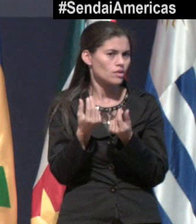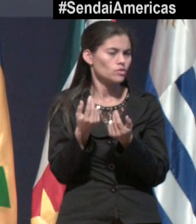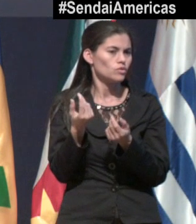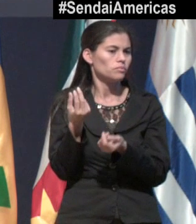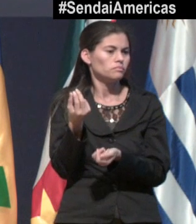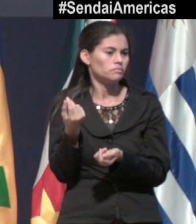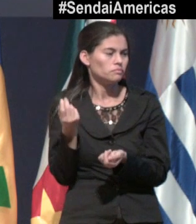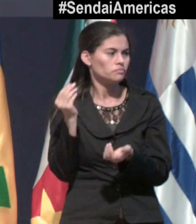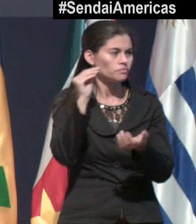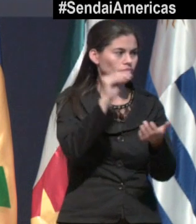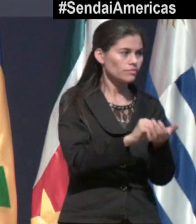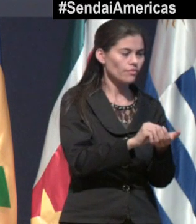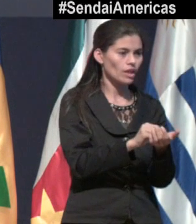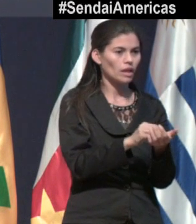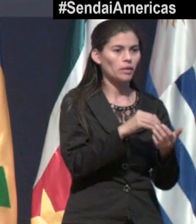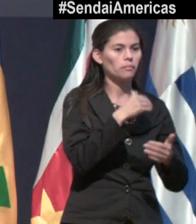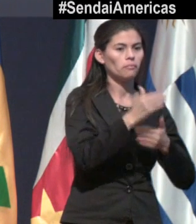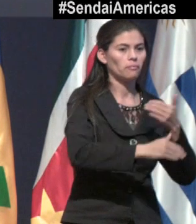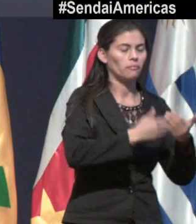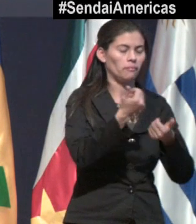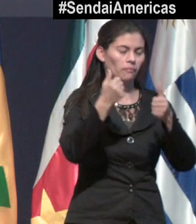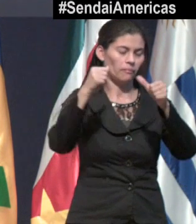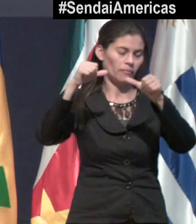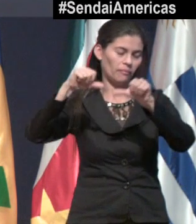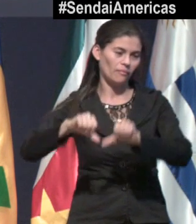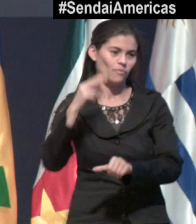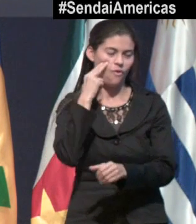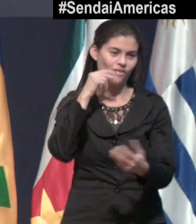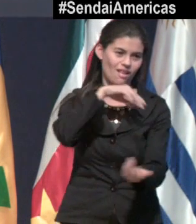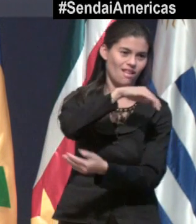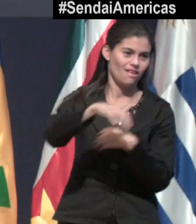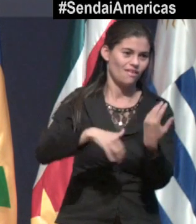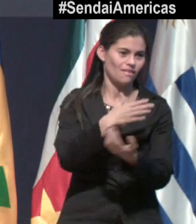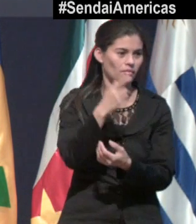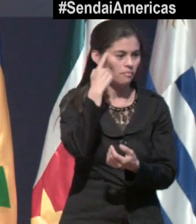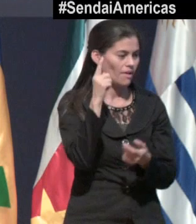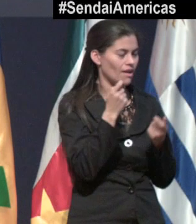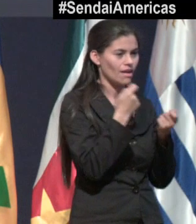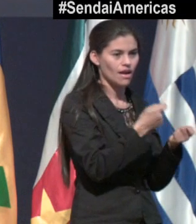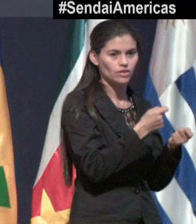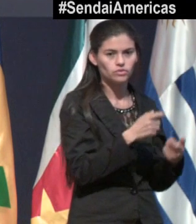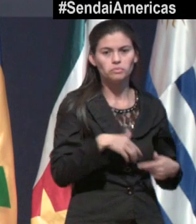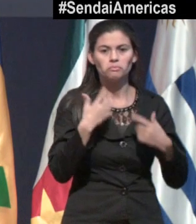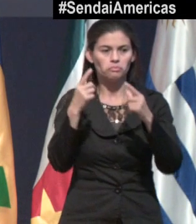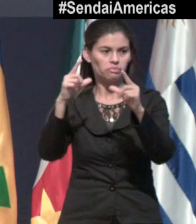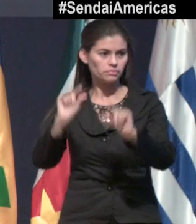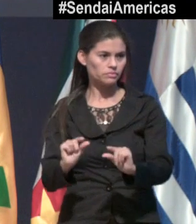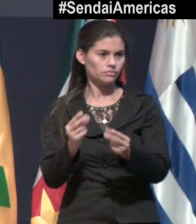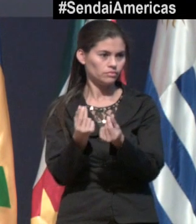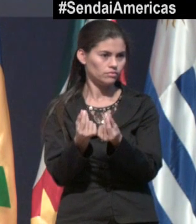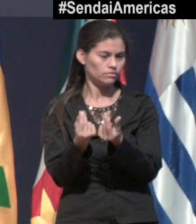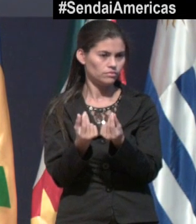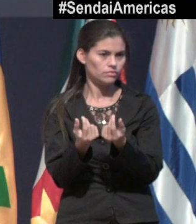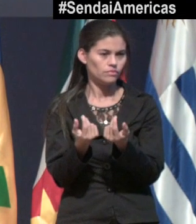capital, más problemas voy a tener en el futuro a lo largo de mantener estas inversiones. Y si